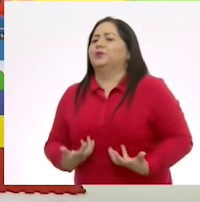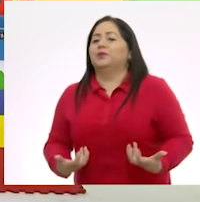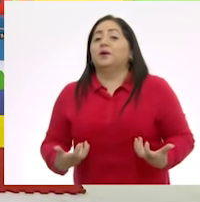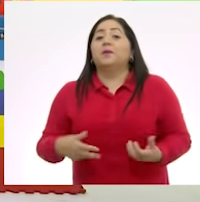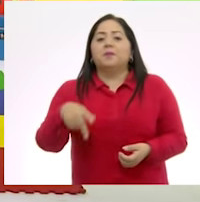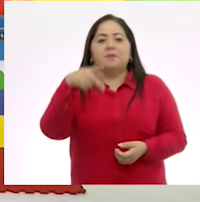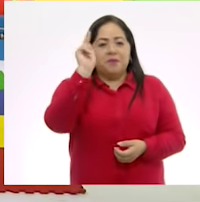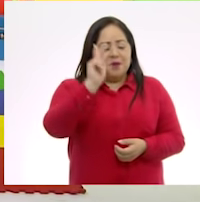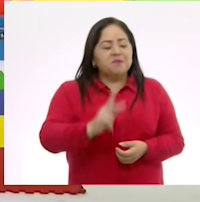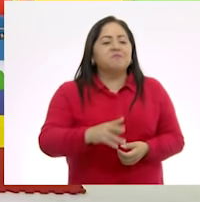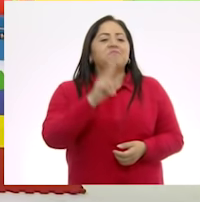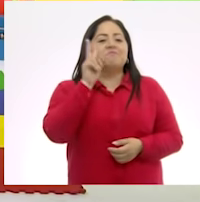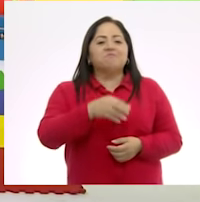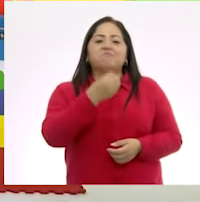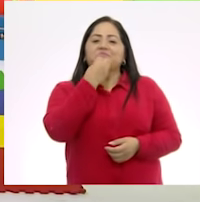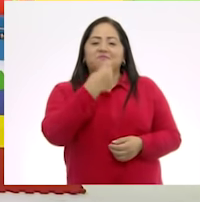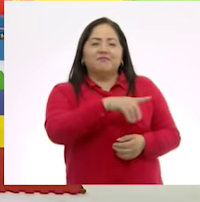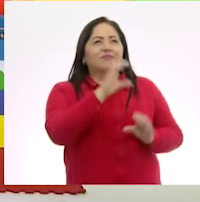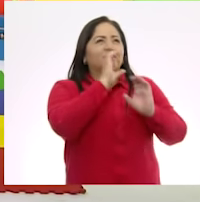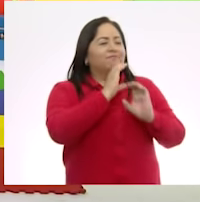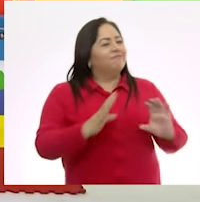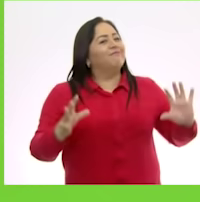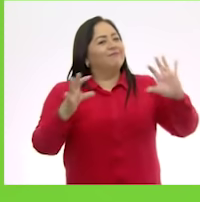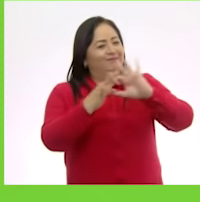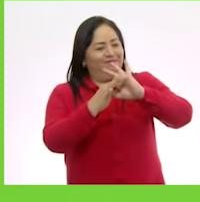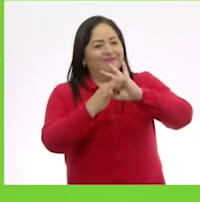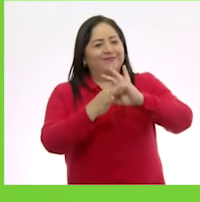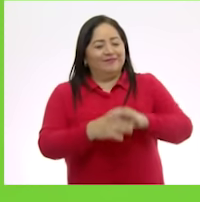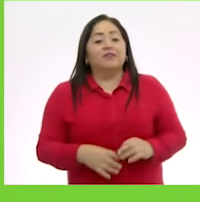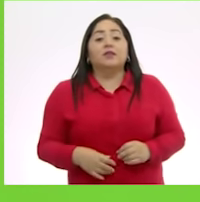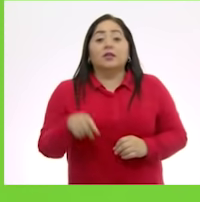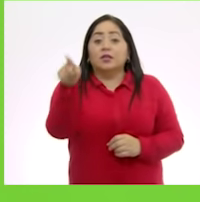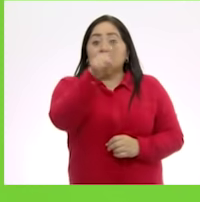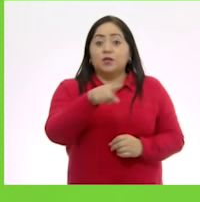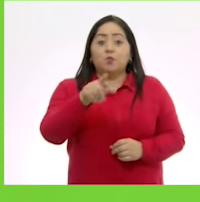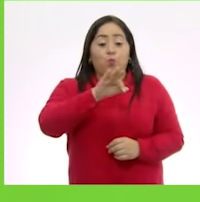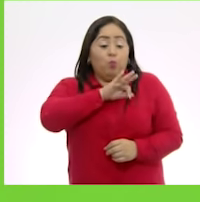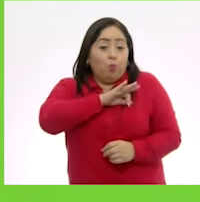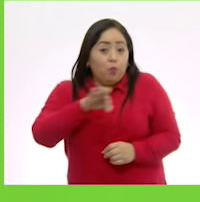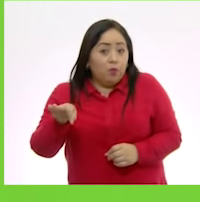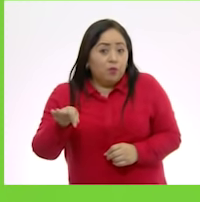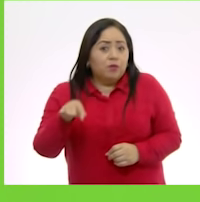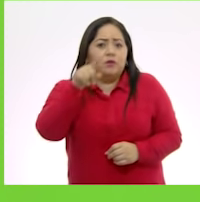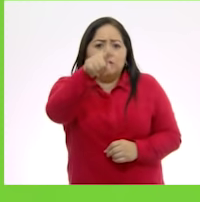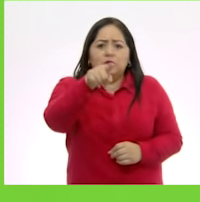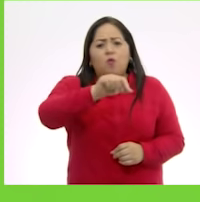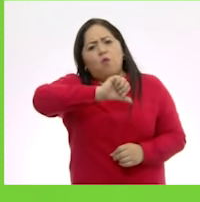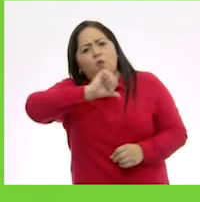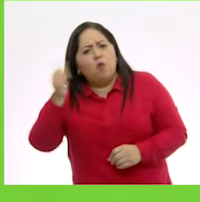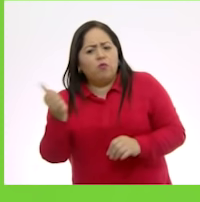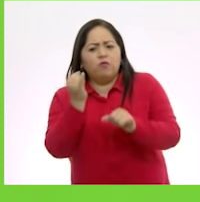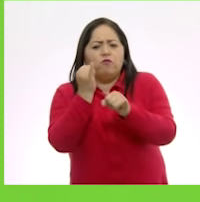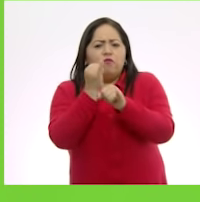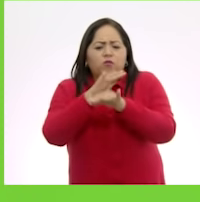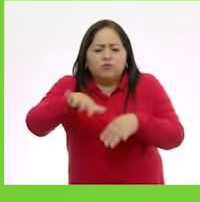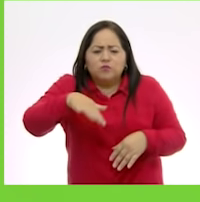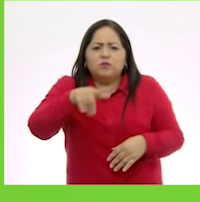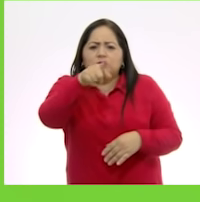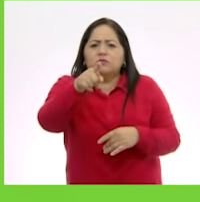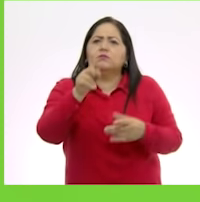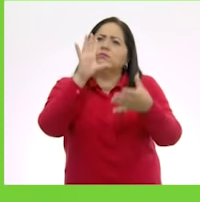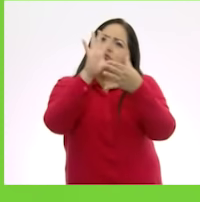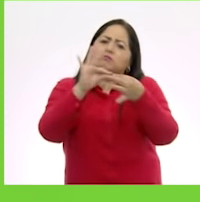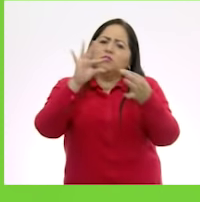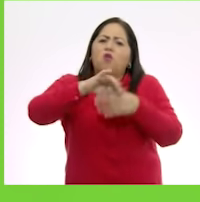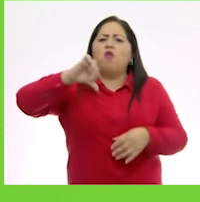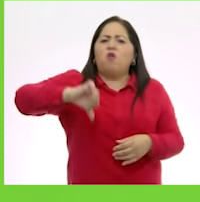Pero estuvo muy buena esa rima. Si te es posible, consulta otra información y comenta el